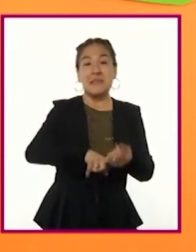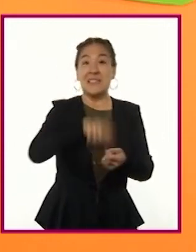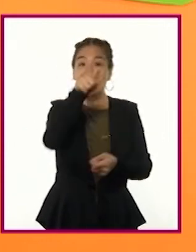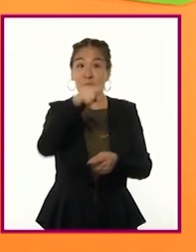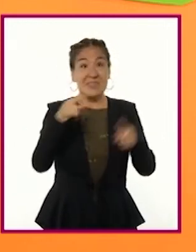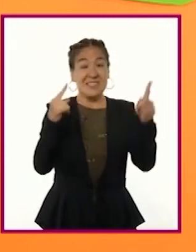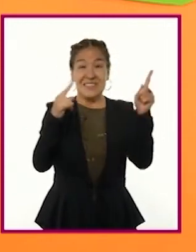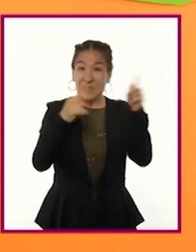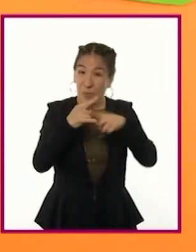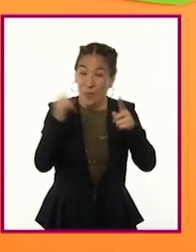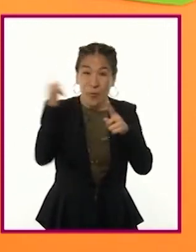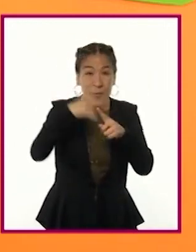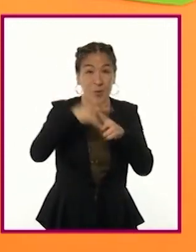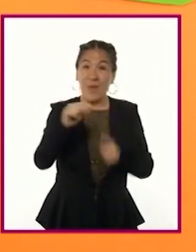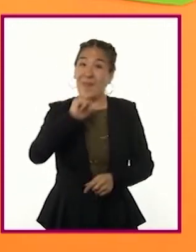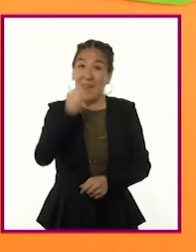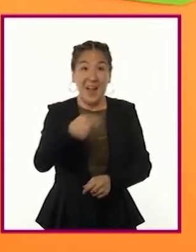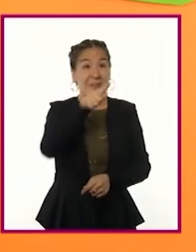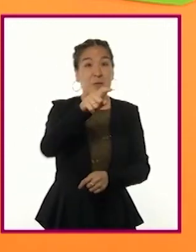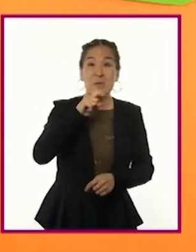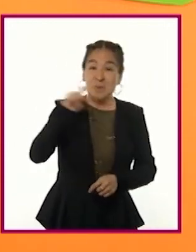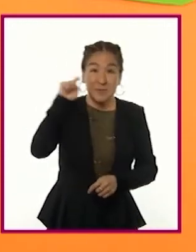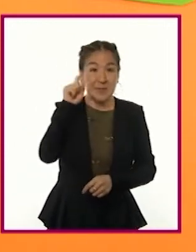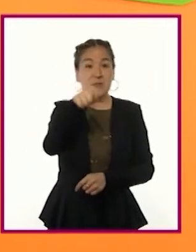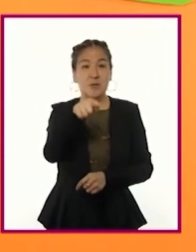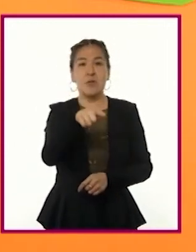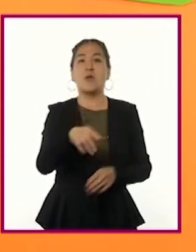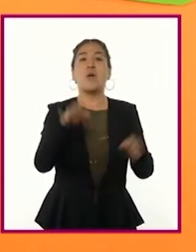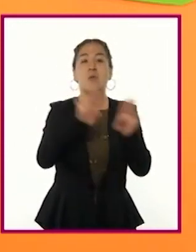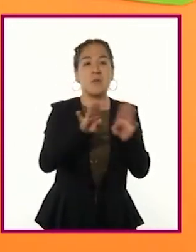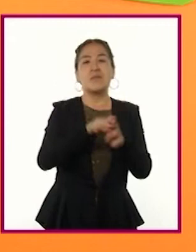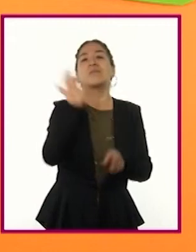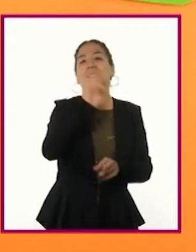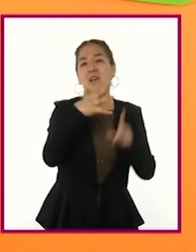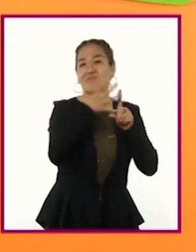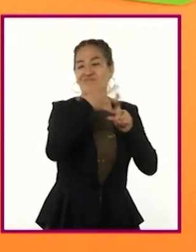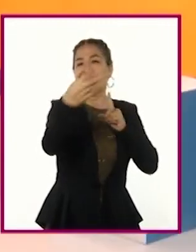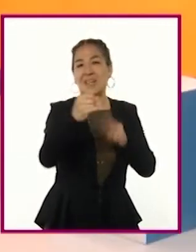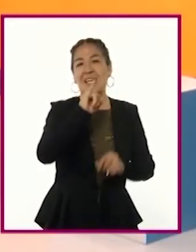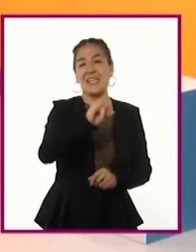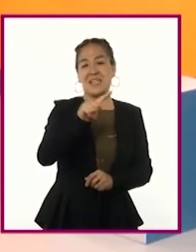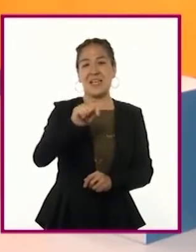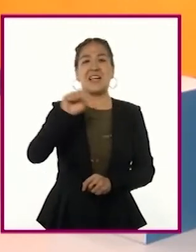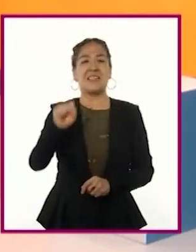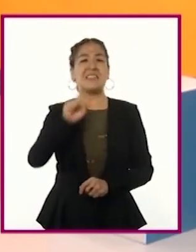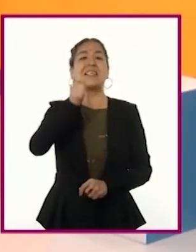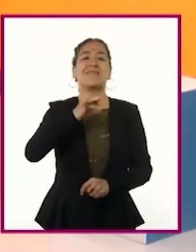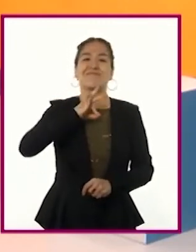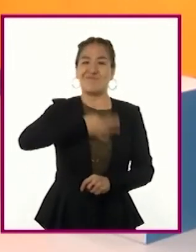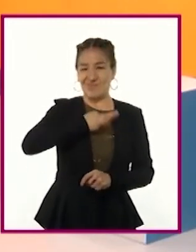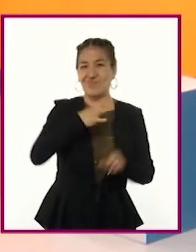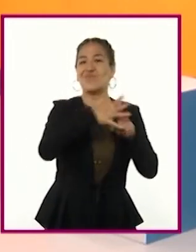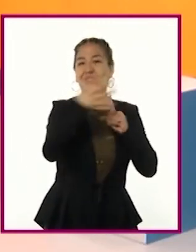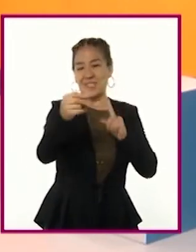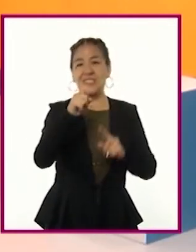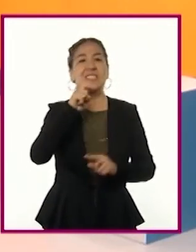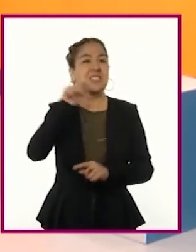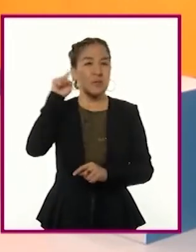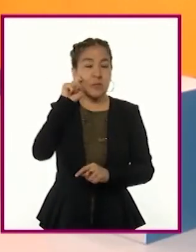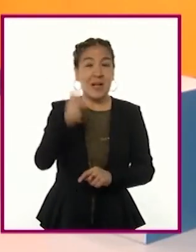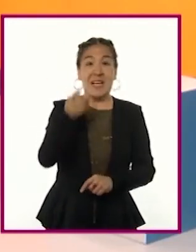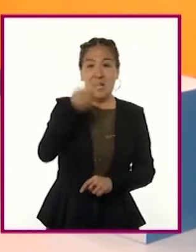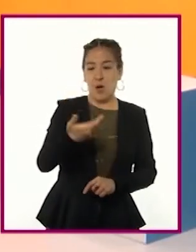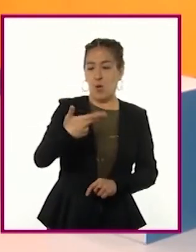sin protección, aumenta la posibilidad de contraer una ITS. Sabemos que las hormonas son